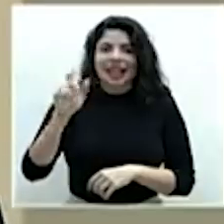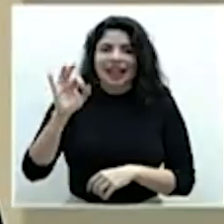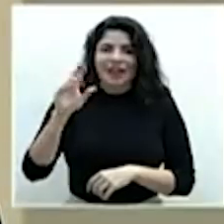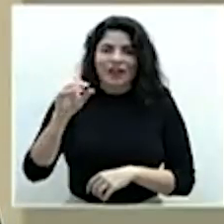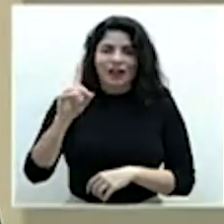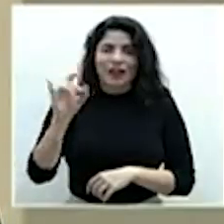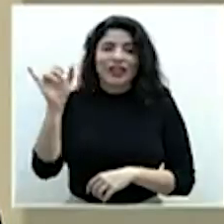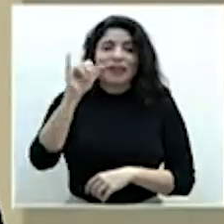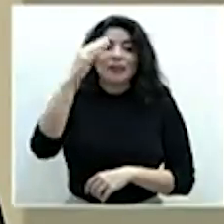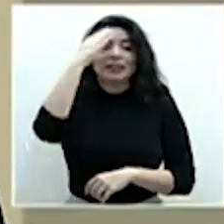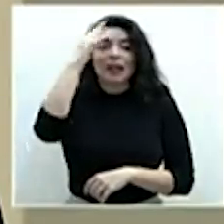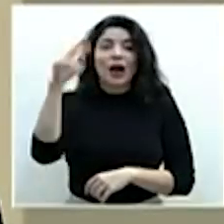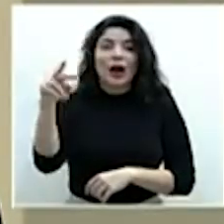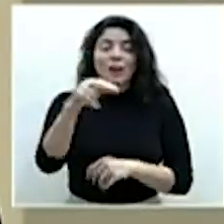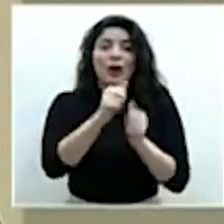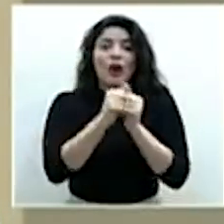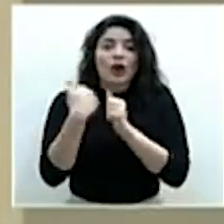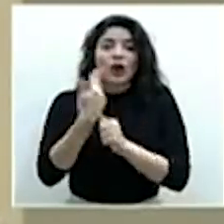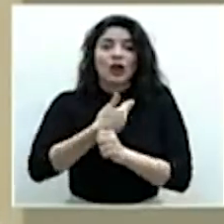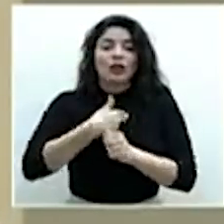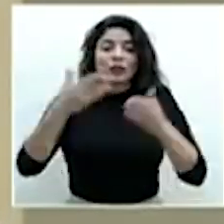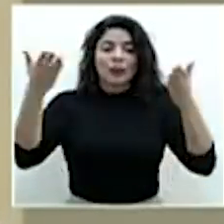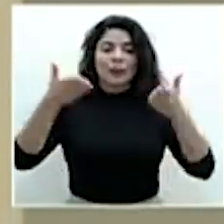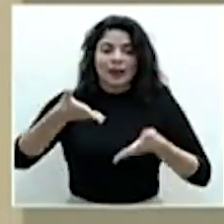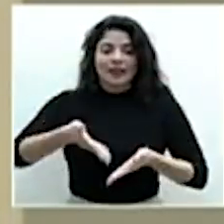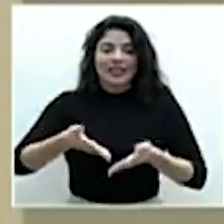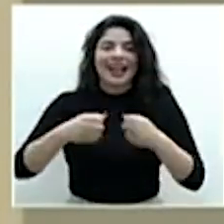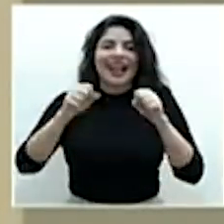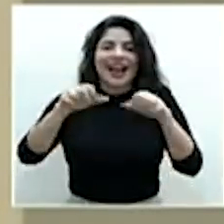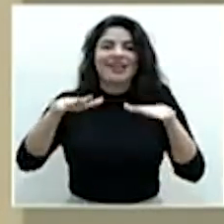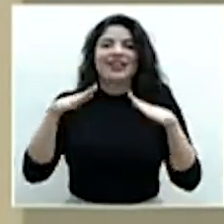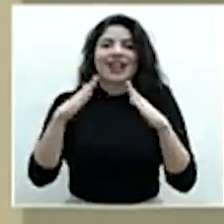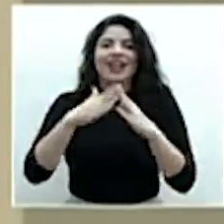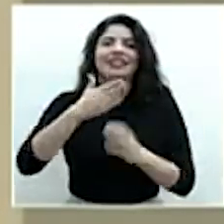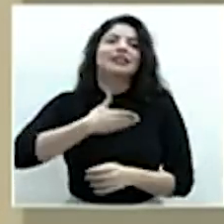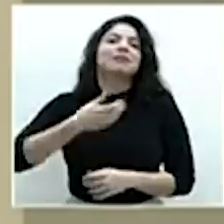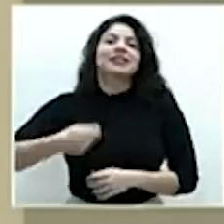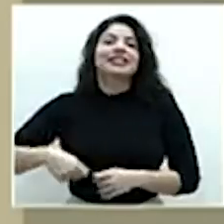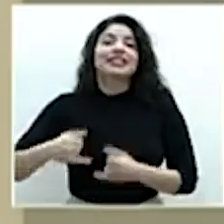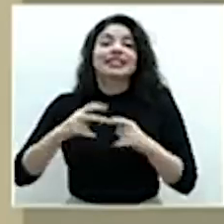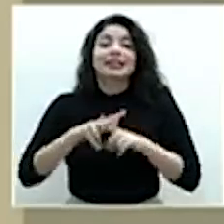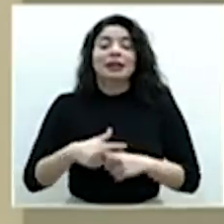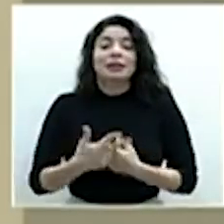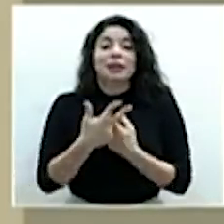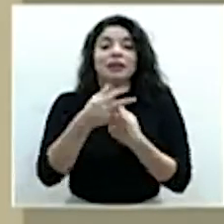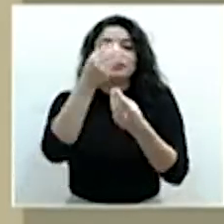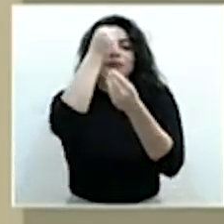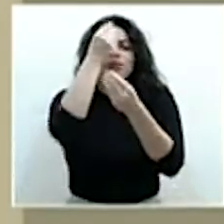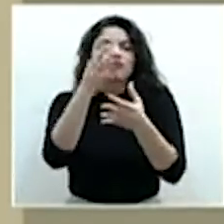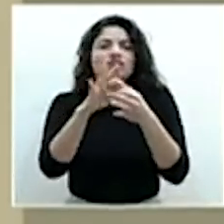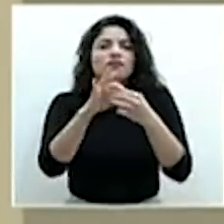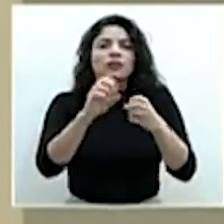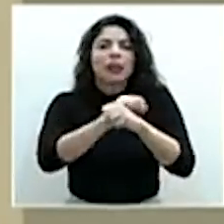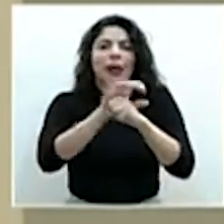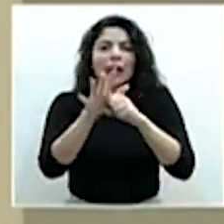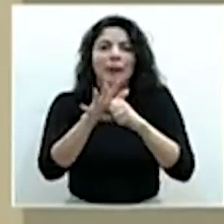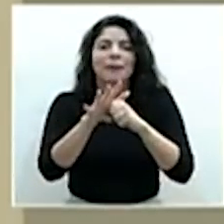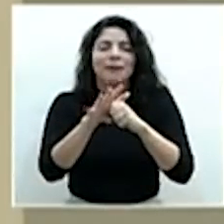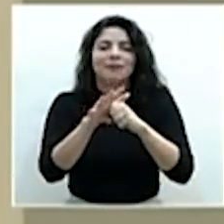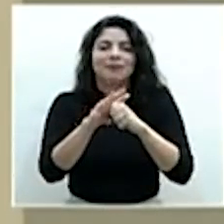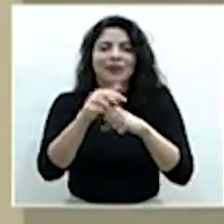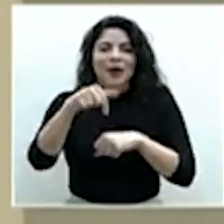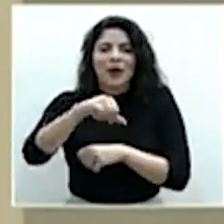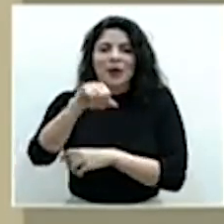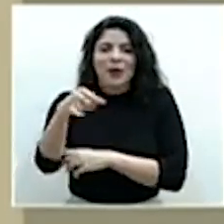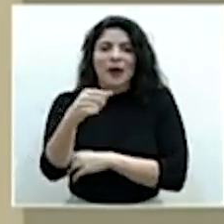Saludamos a los colegas que nos acompañan de manera presencial en el auditorio de Casa Presidencial. Iniciamos con el reporte epidemiológico para este